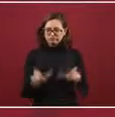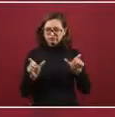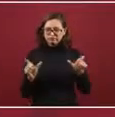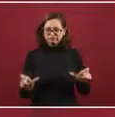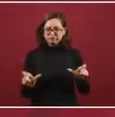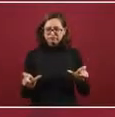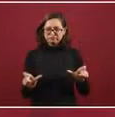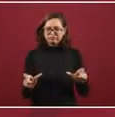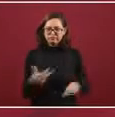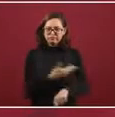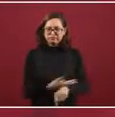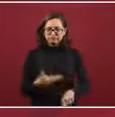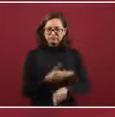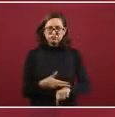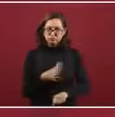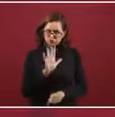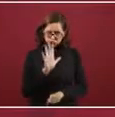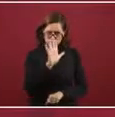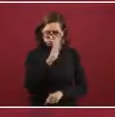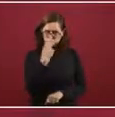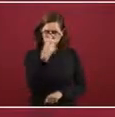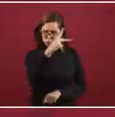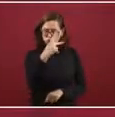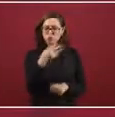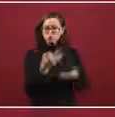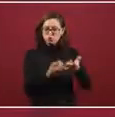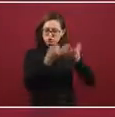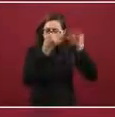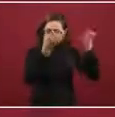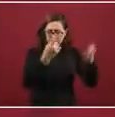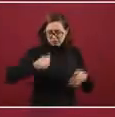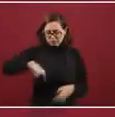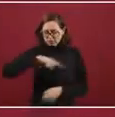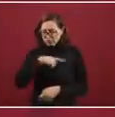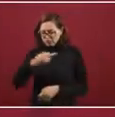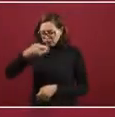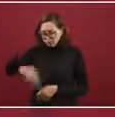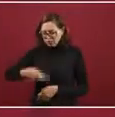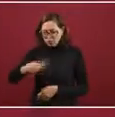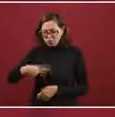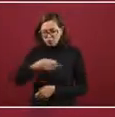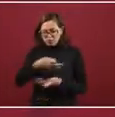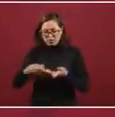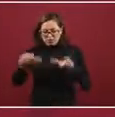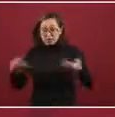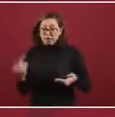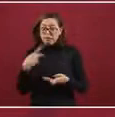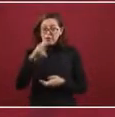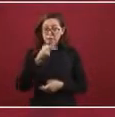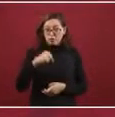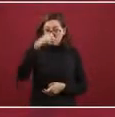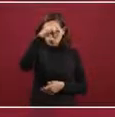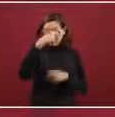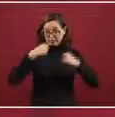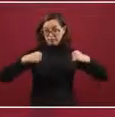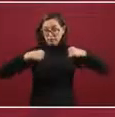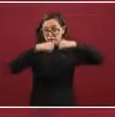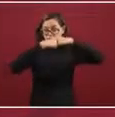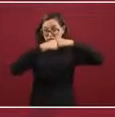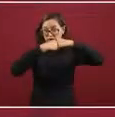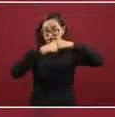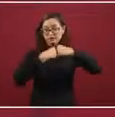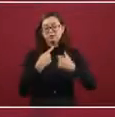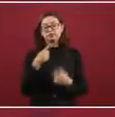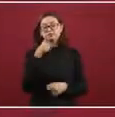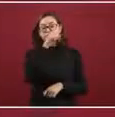Unidos desde luego en su territorio, nosotros en el nuestro, pero sobre todo me refiero al norteamericano, porque pasar con